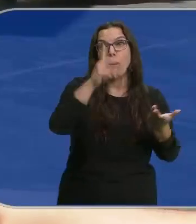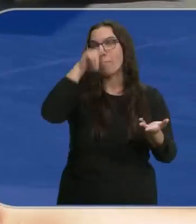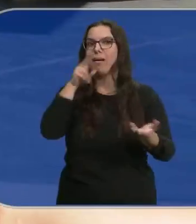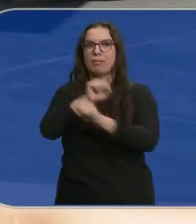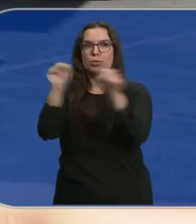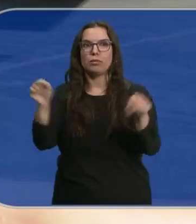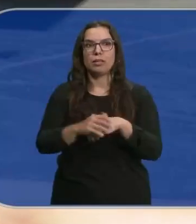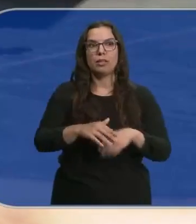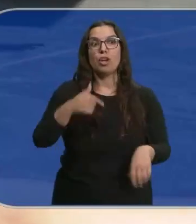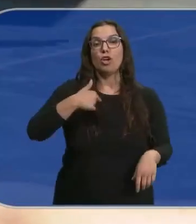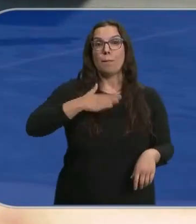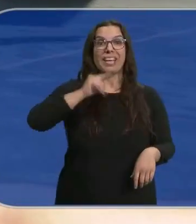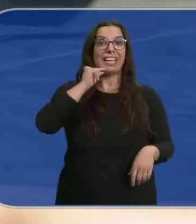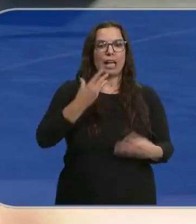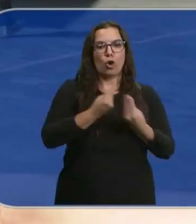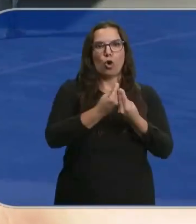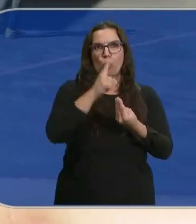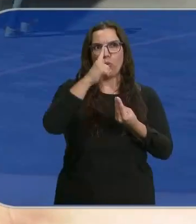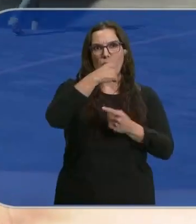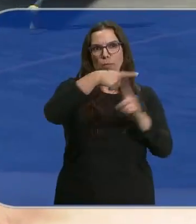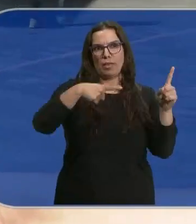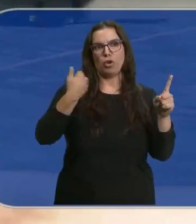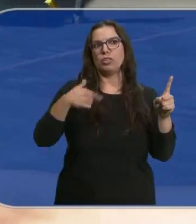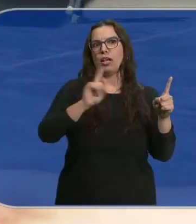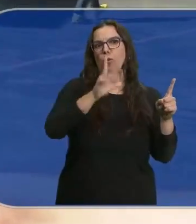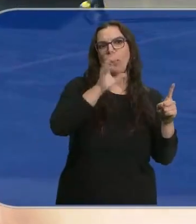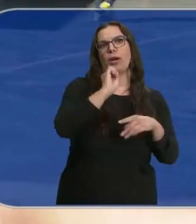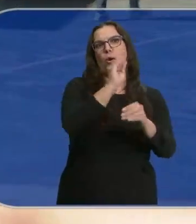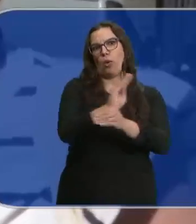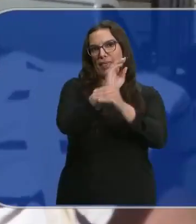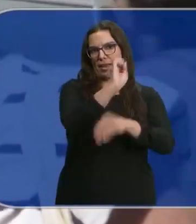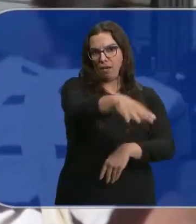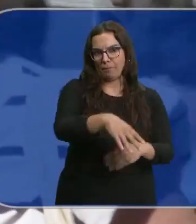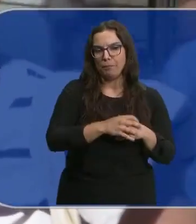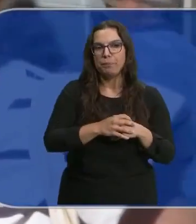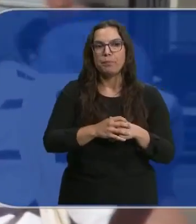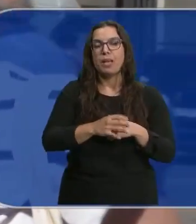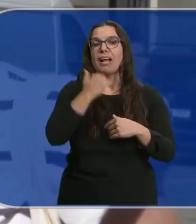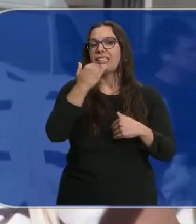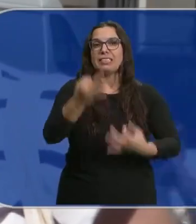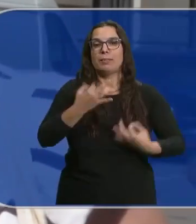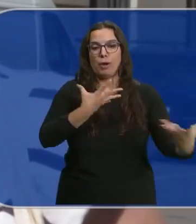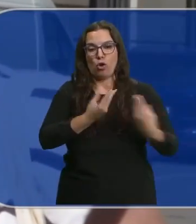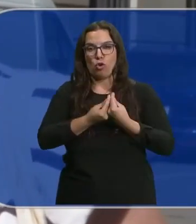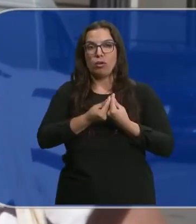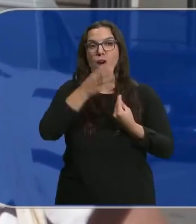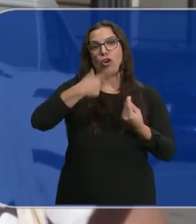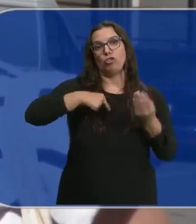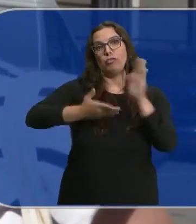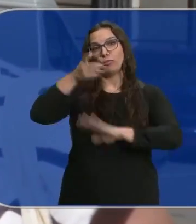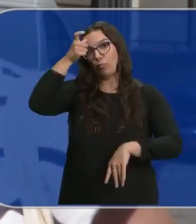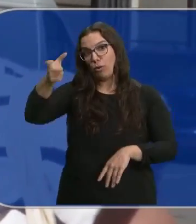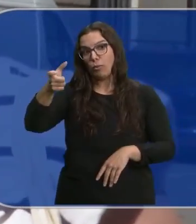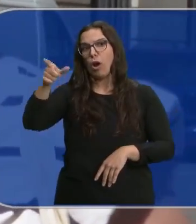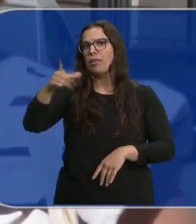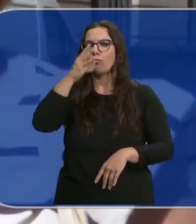padres? Yo a mi nieta la cuidé hasta año y medio. Año y medio, ahora ya no, porque me ha hecho en guardería y ahora ya no. Están casi siempre con nosotros, ahora estamos en el pueblo